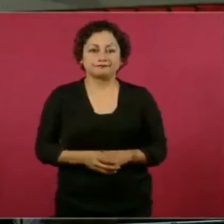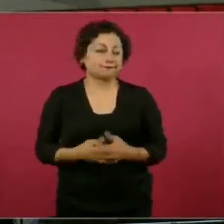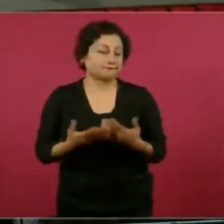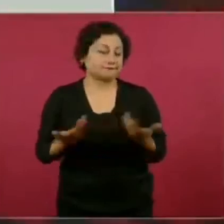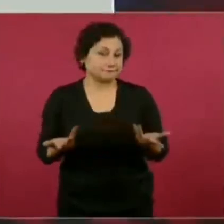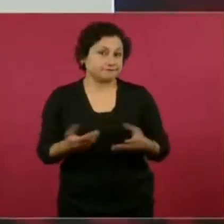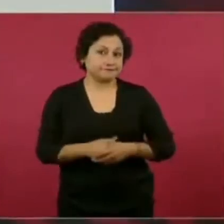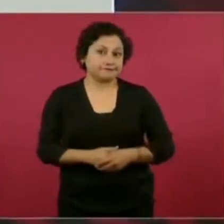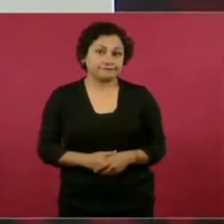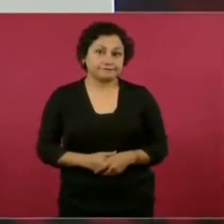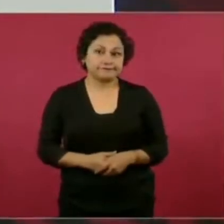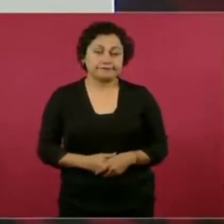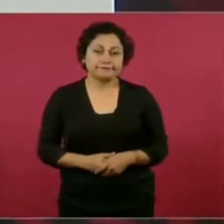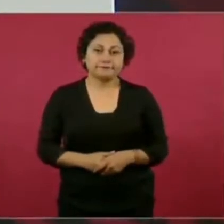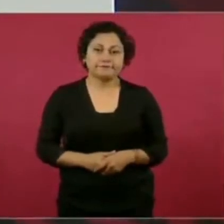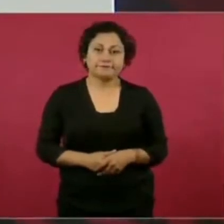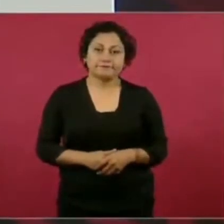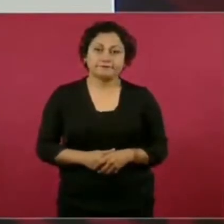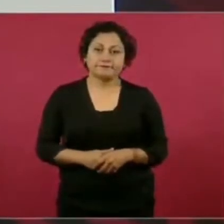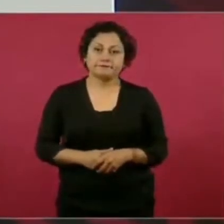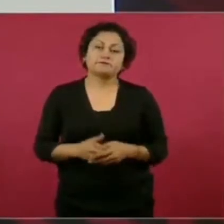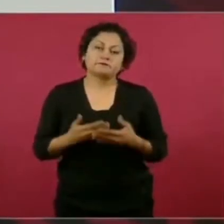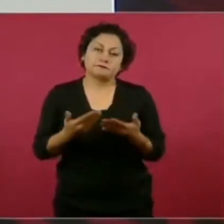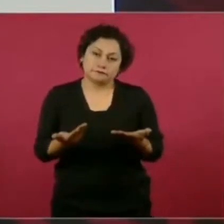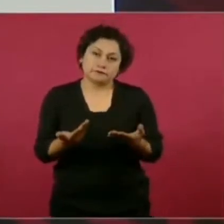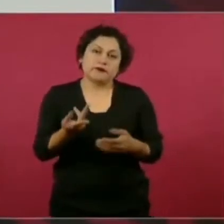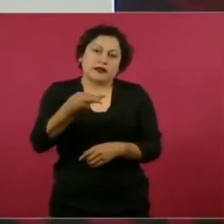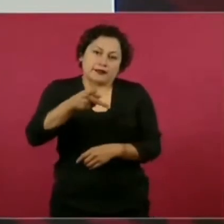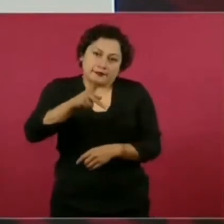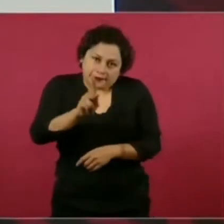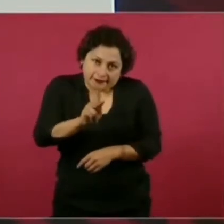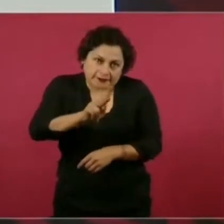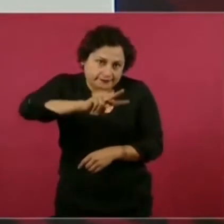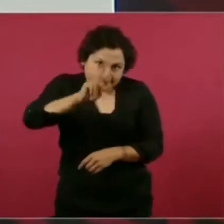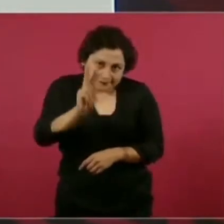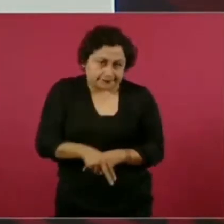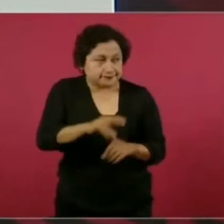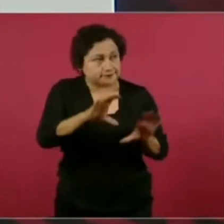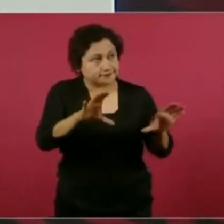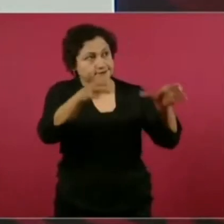Pero era una estrategia de la oligarquía,